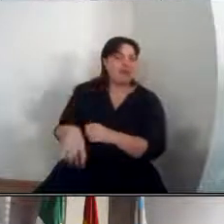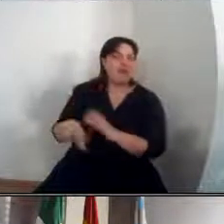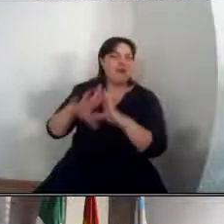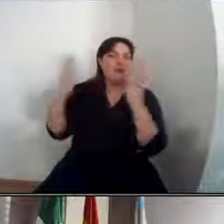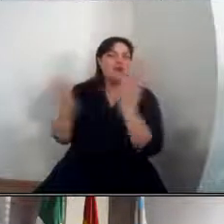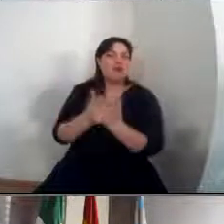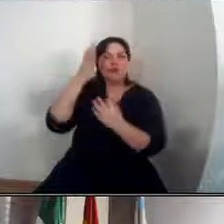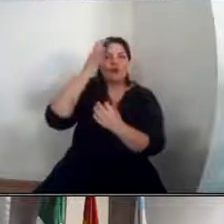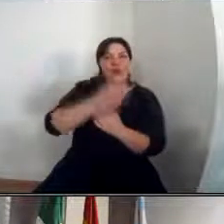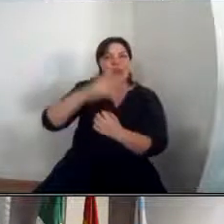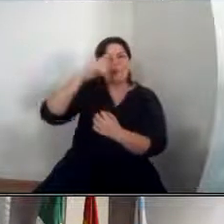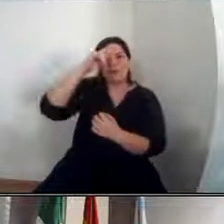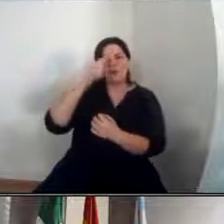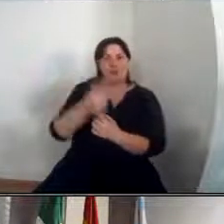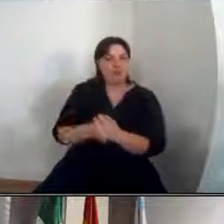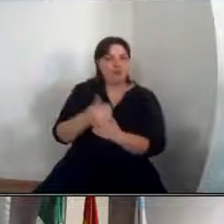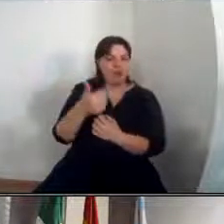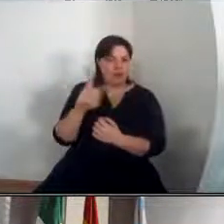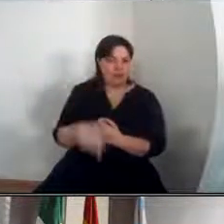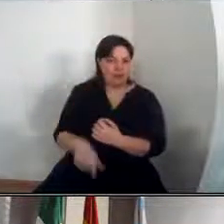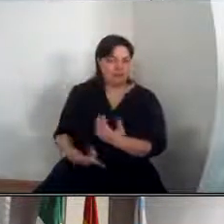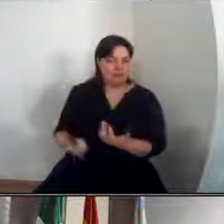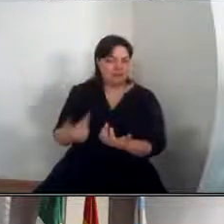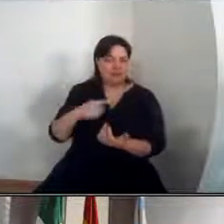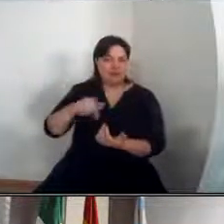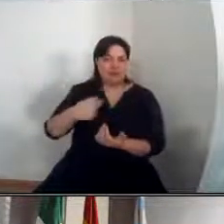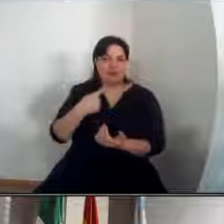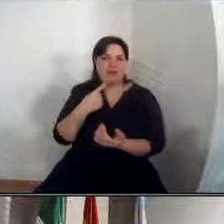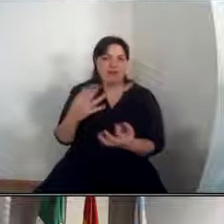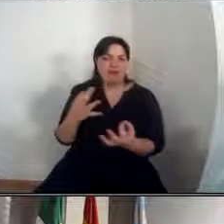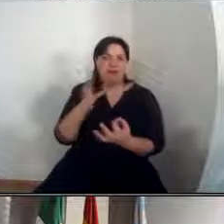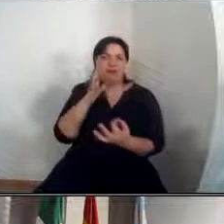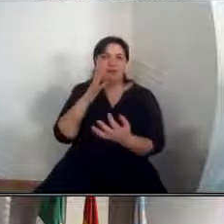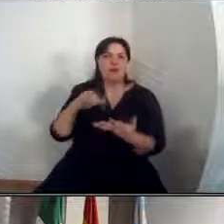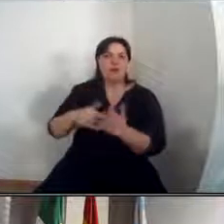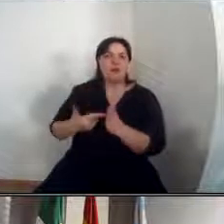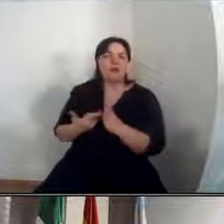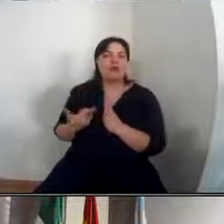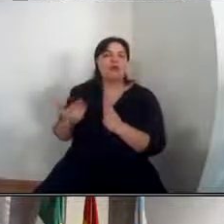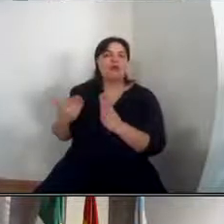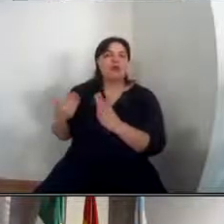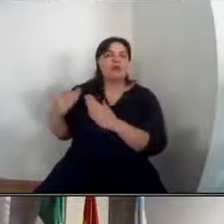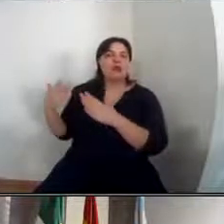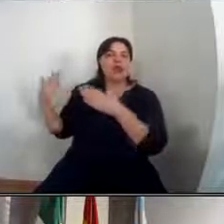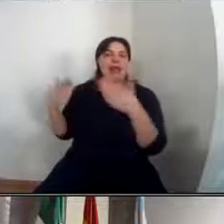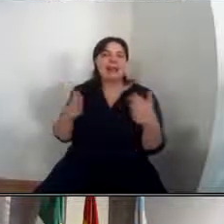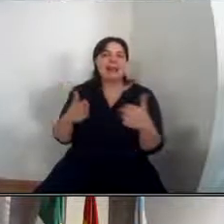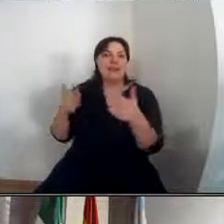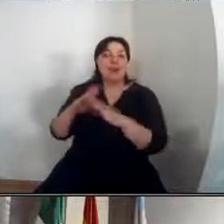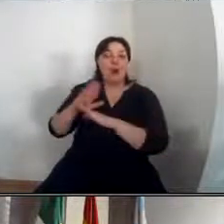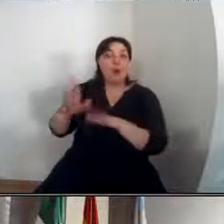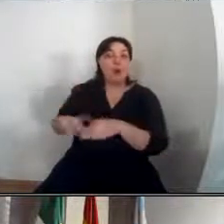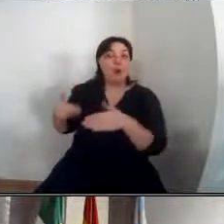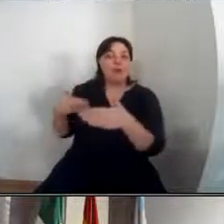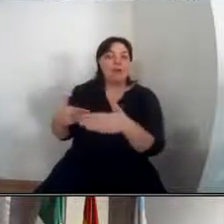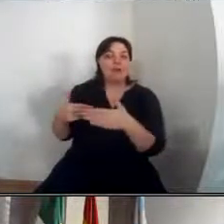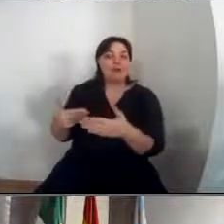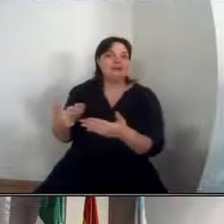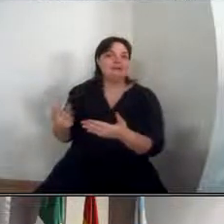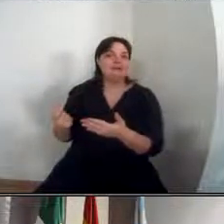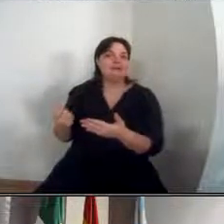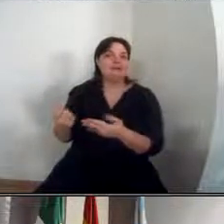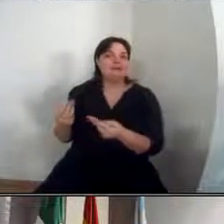rural, y hay que decirlo. La última etapa de proyectos pues han sido proyectos que nos han